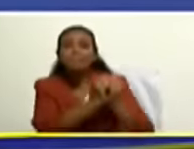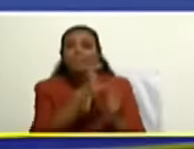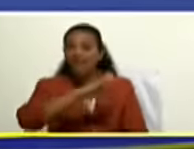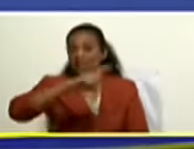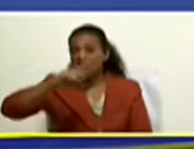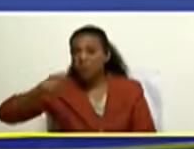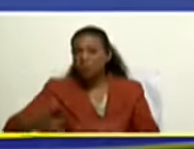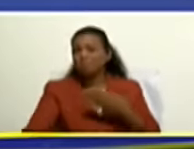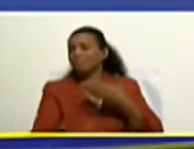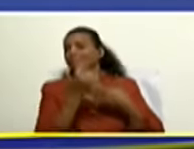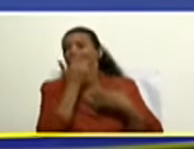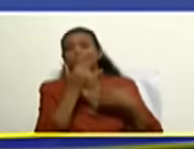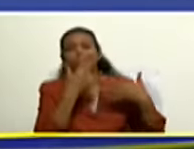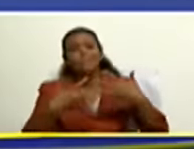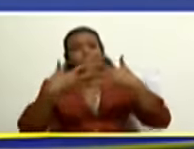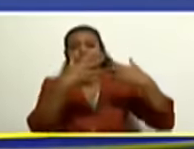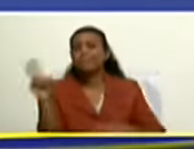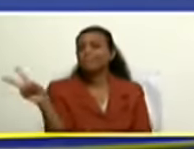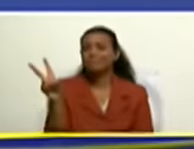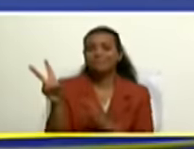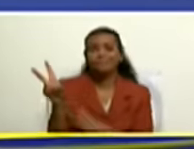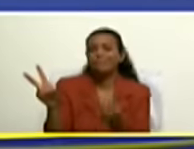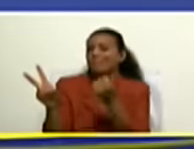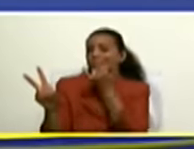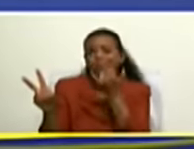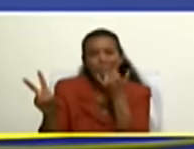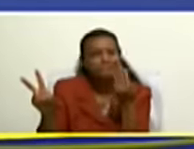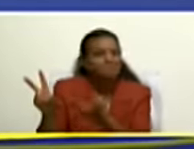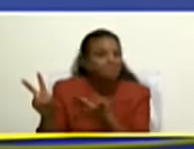ExxonMobil, no te equivoques con Venezuela.